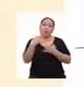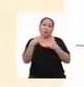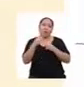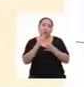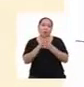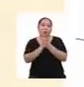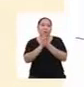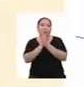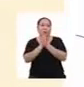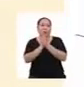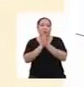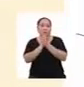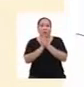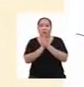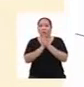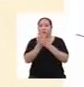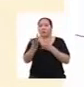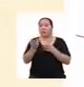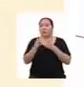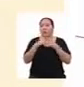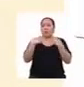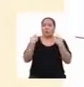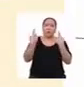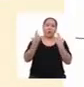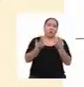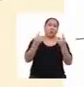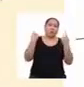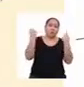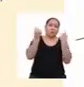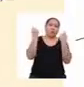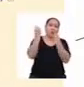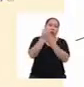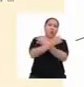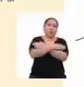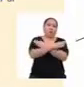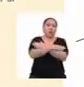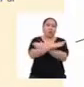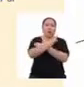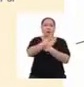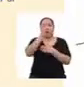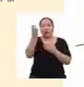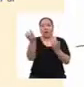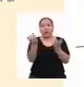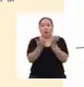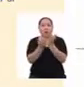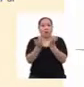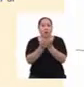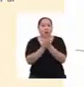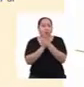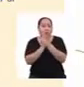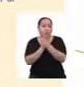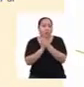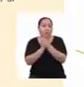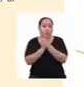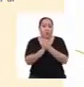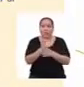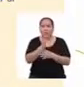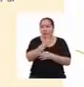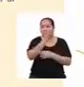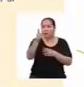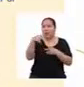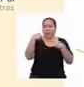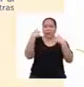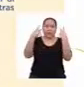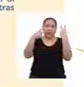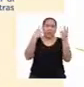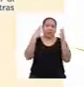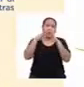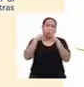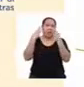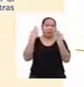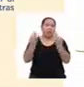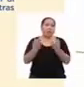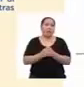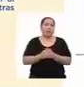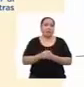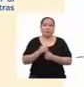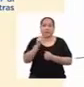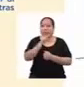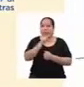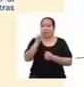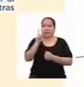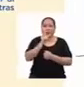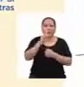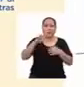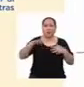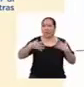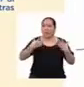amigas, reunirnos para festejar cumpleaños, ir al colegio con nuestros compañeros, ir a visitar a nuestras familias, ya no